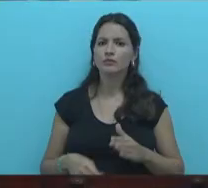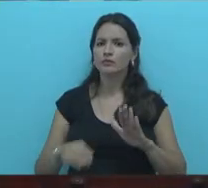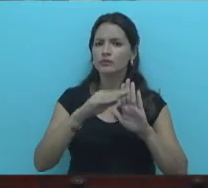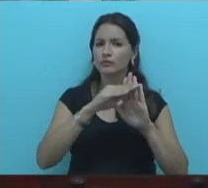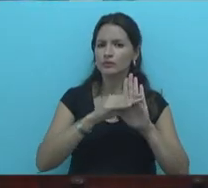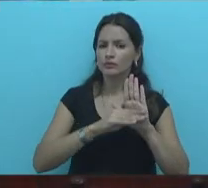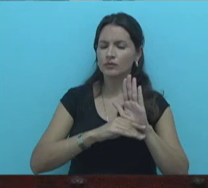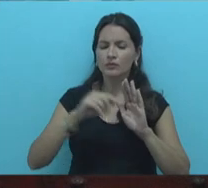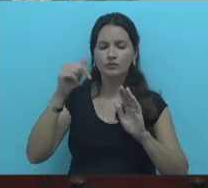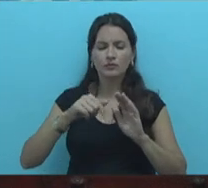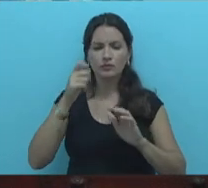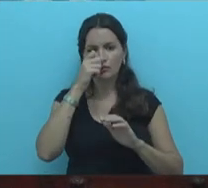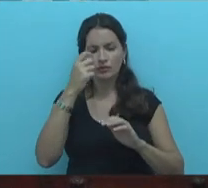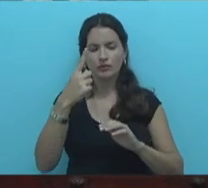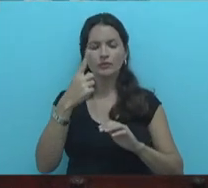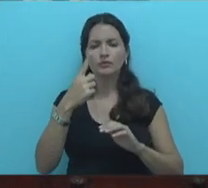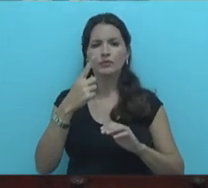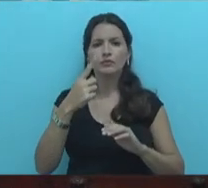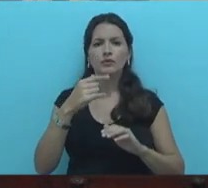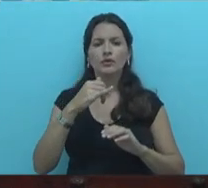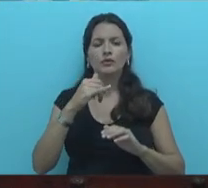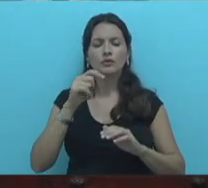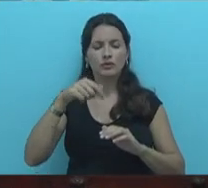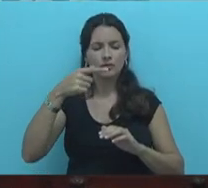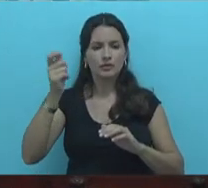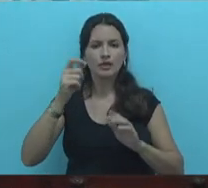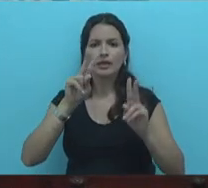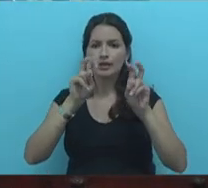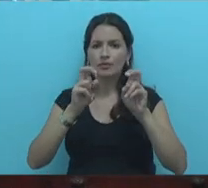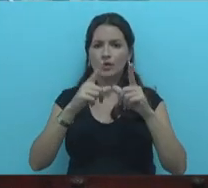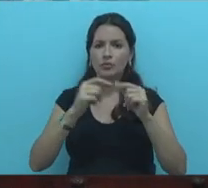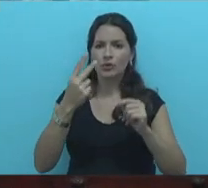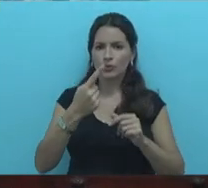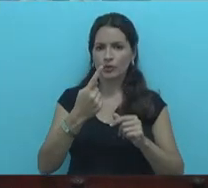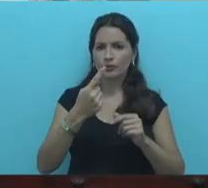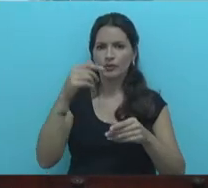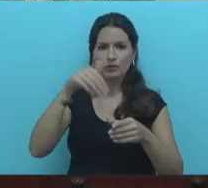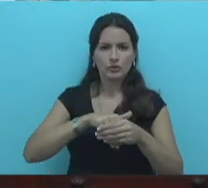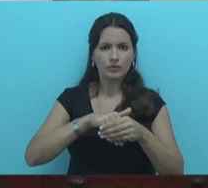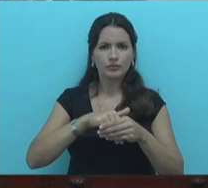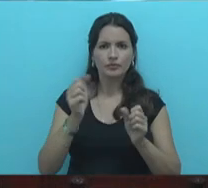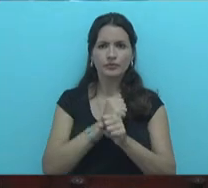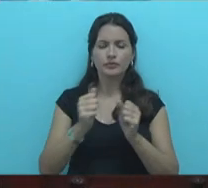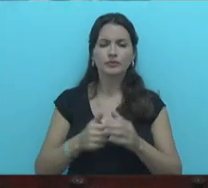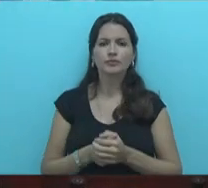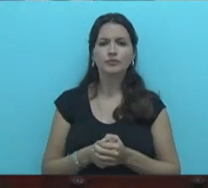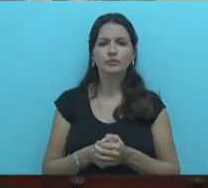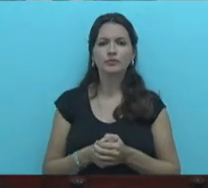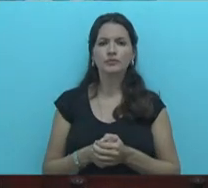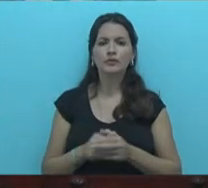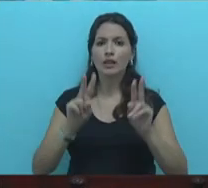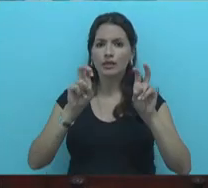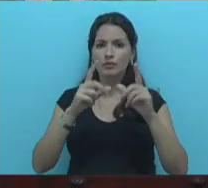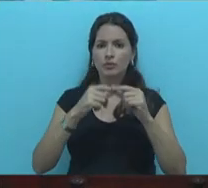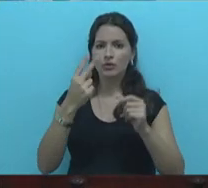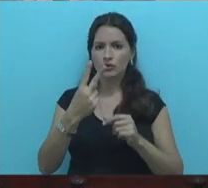fecha 21 de marzo del 2019. Asunto número 1. A votación. Aprobado.